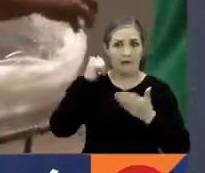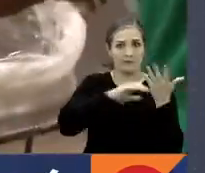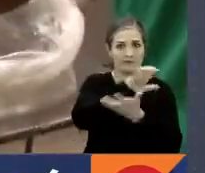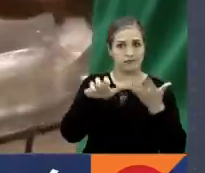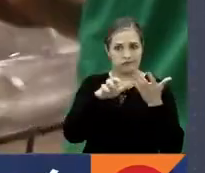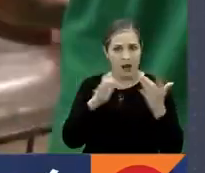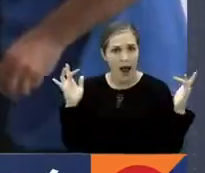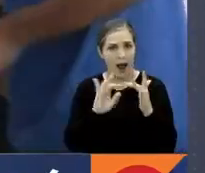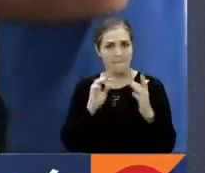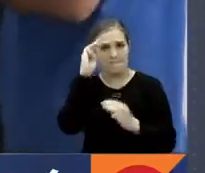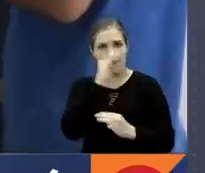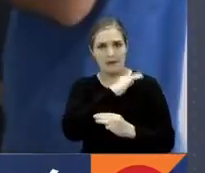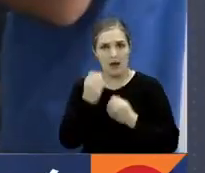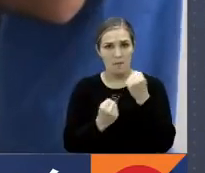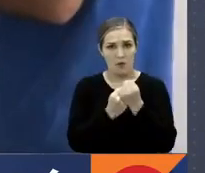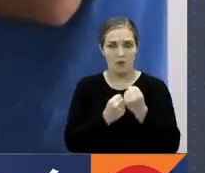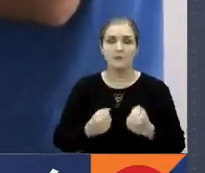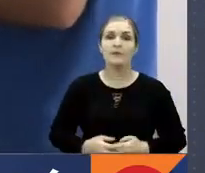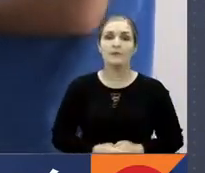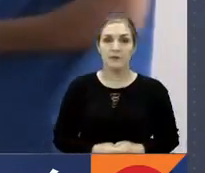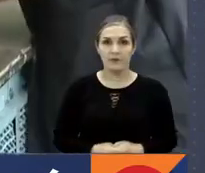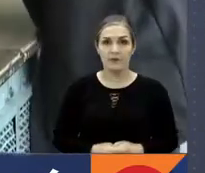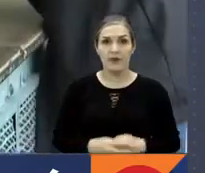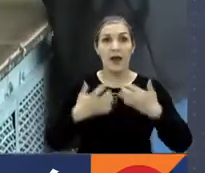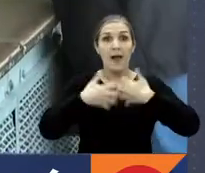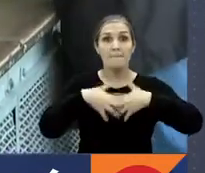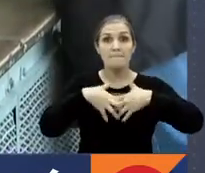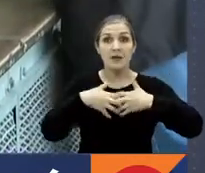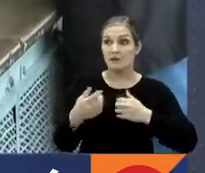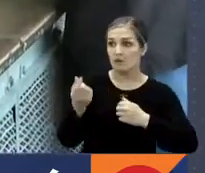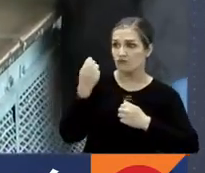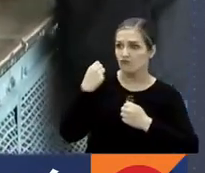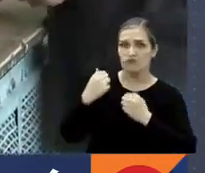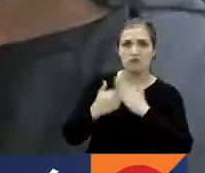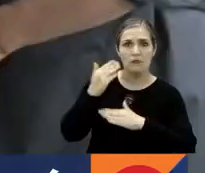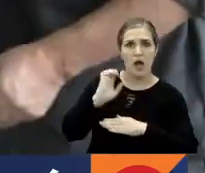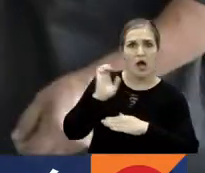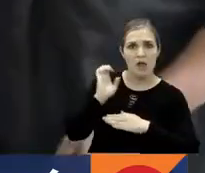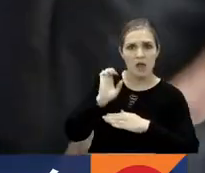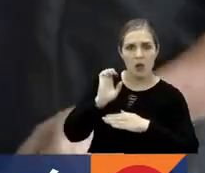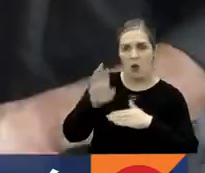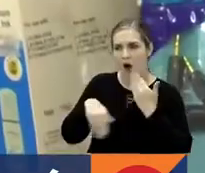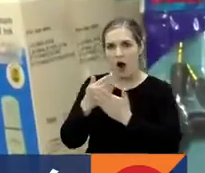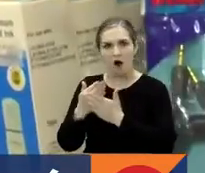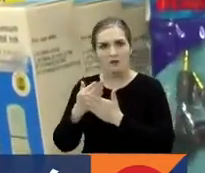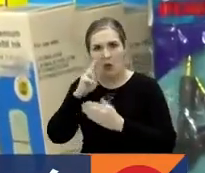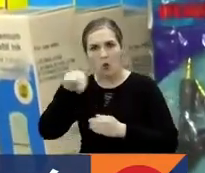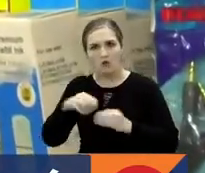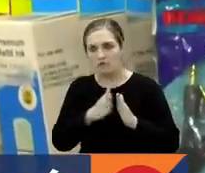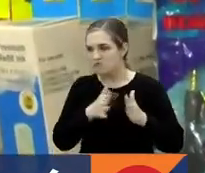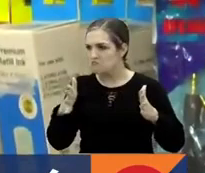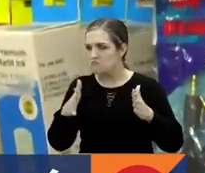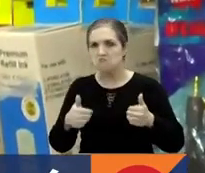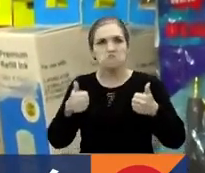Creación de empresa en el país creció un 26% en los primeros 6 meses de 2021. Según Confecámaras, más